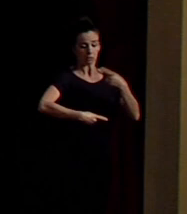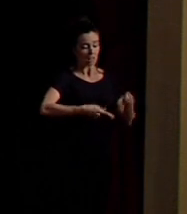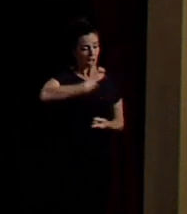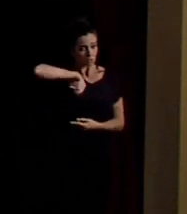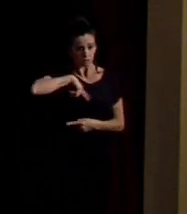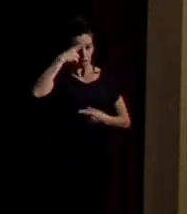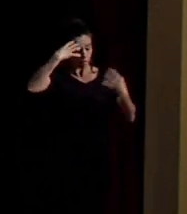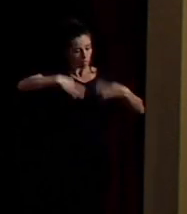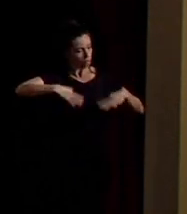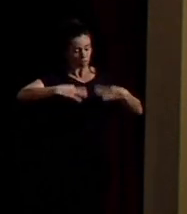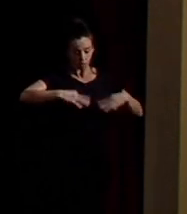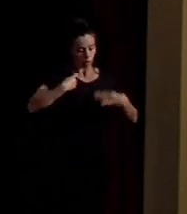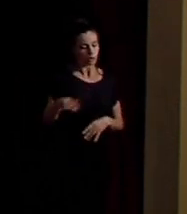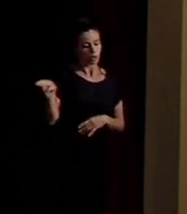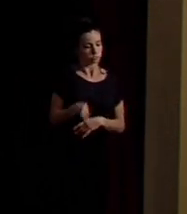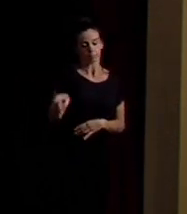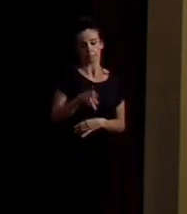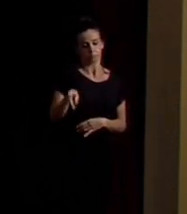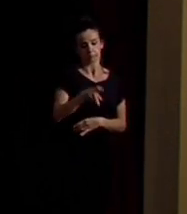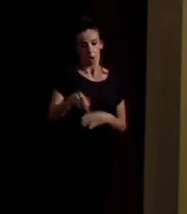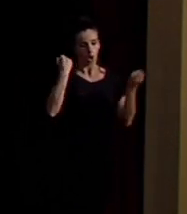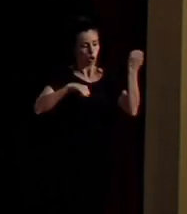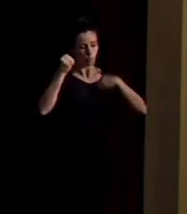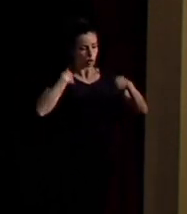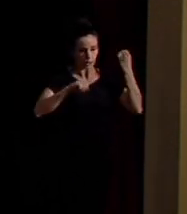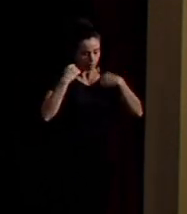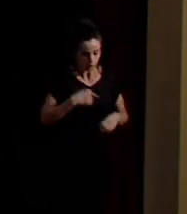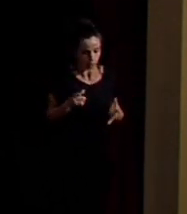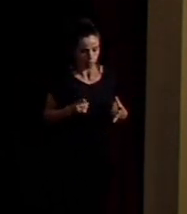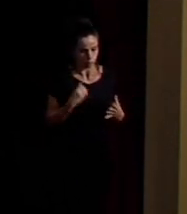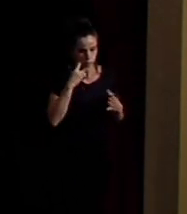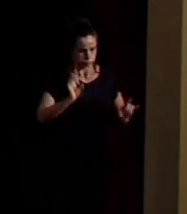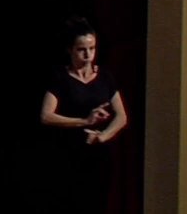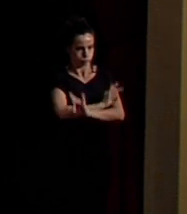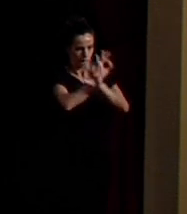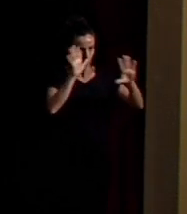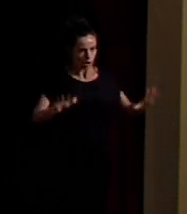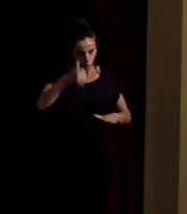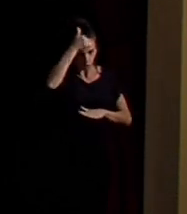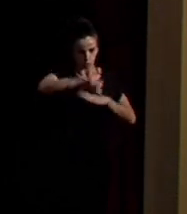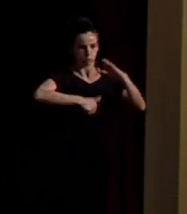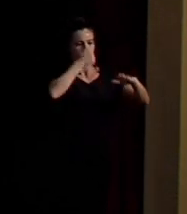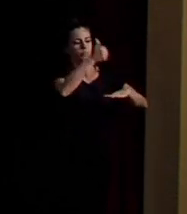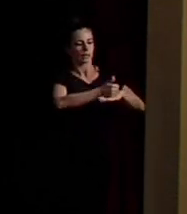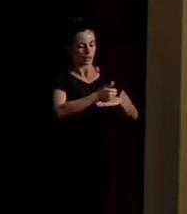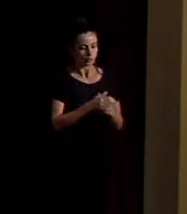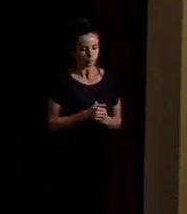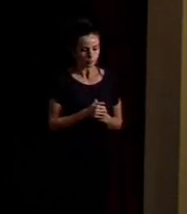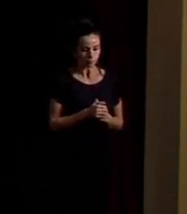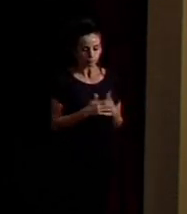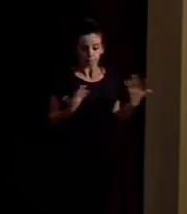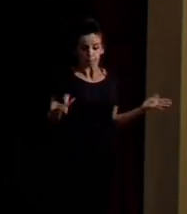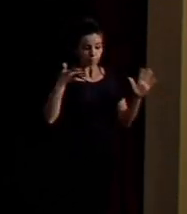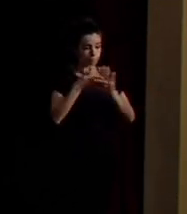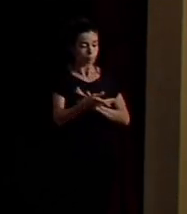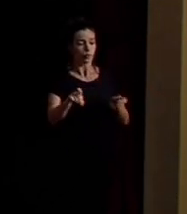inconsciente, reiteramos prácticas y comportamientos rotundamente patriarcales, ¿no? Es decir, el